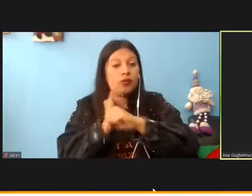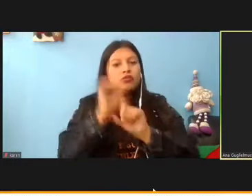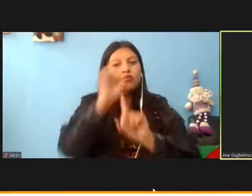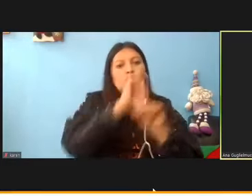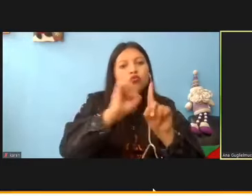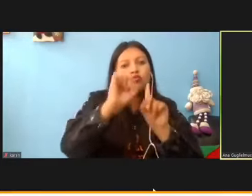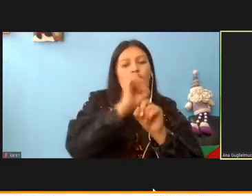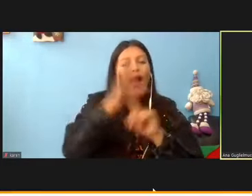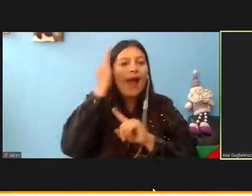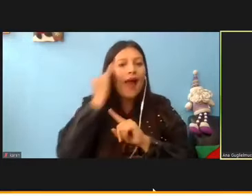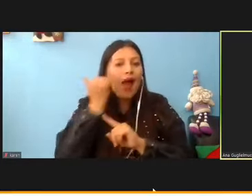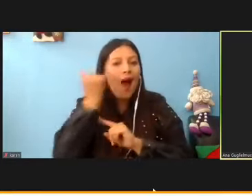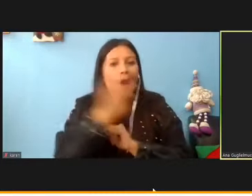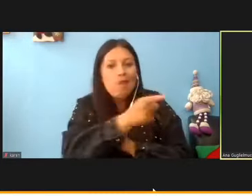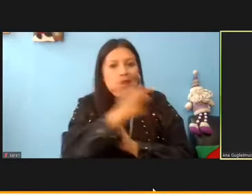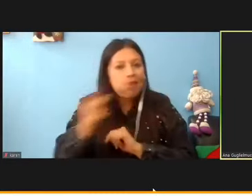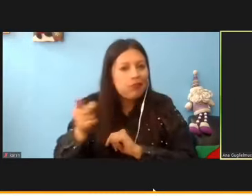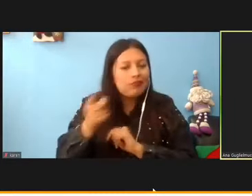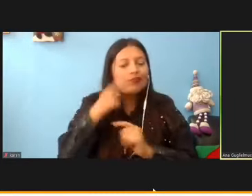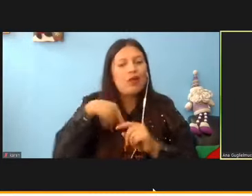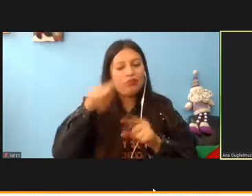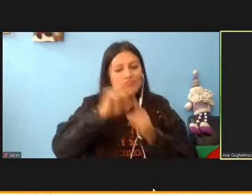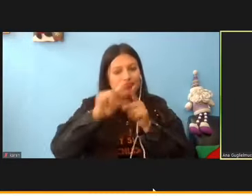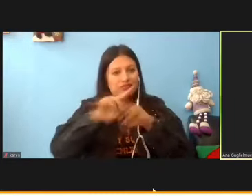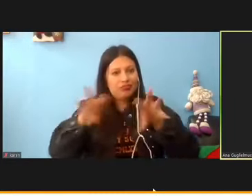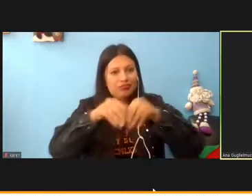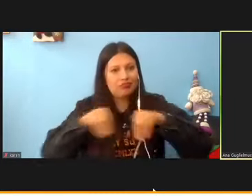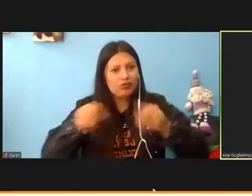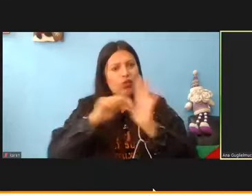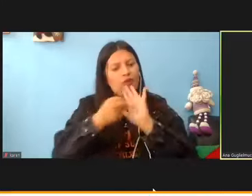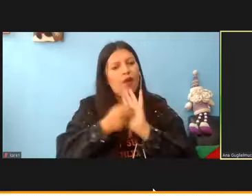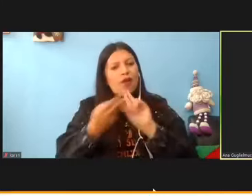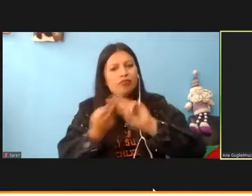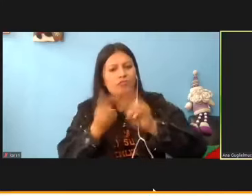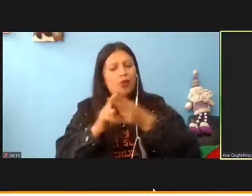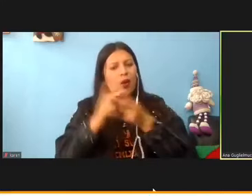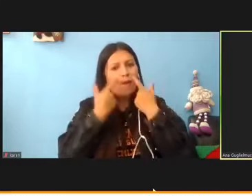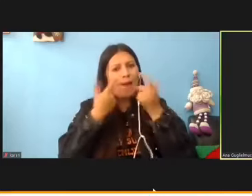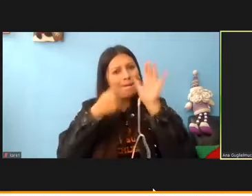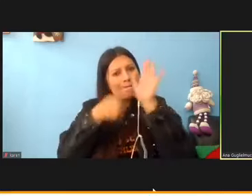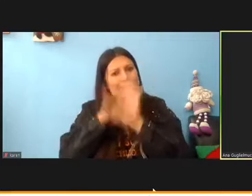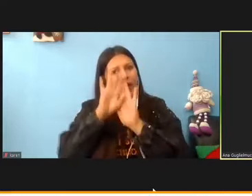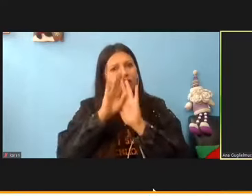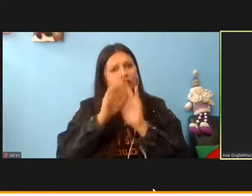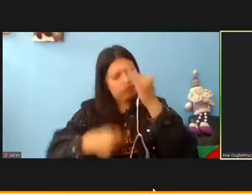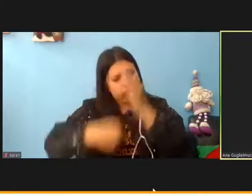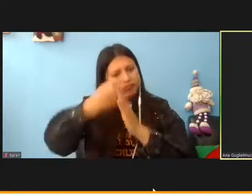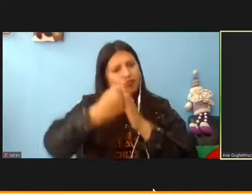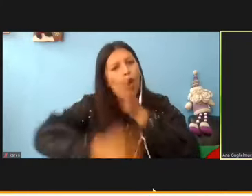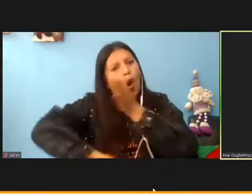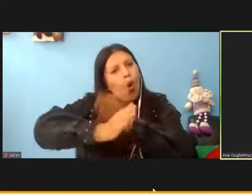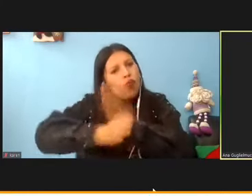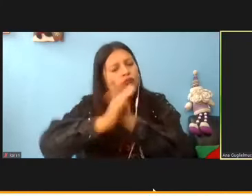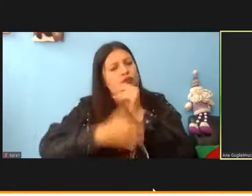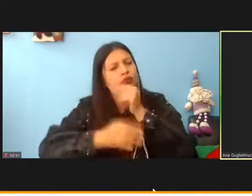sociales y académicas que están en los territorios y que tienen una relación muchísimo más, más directa, constante y